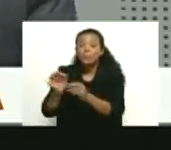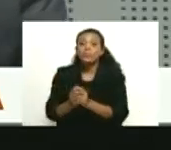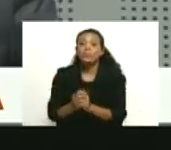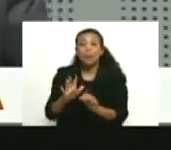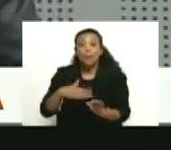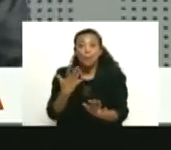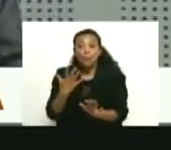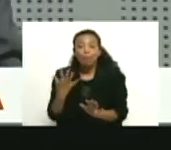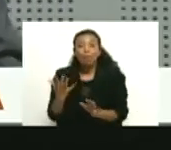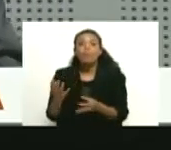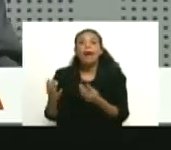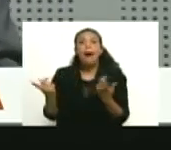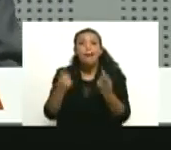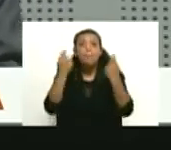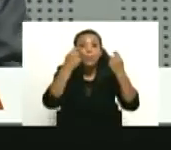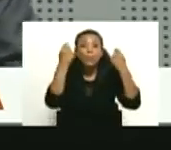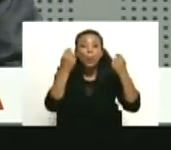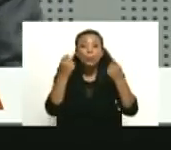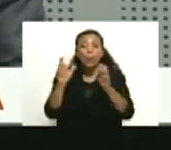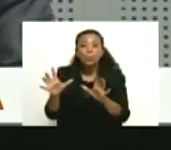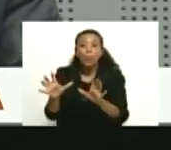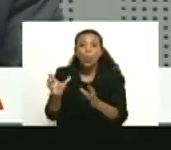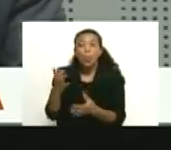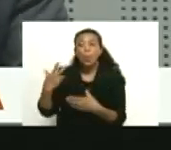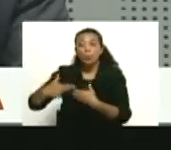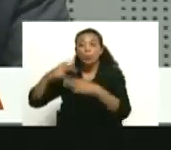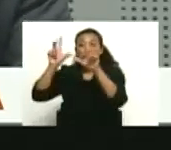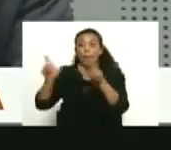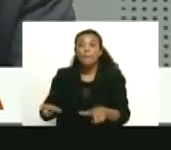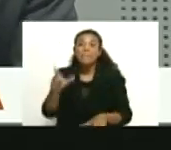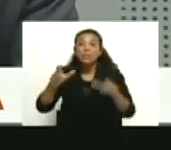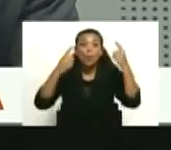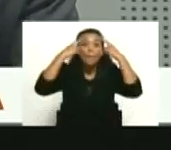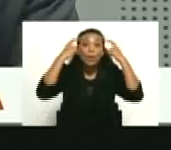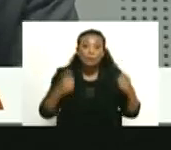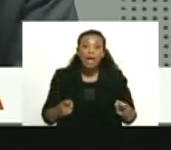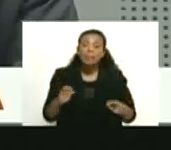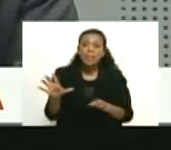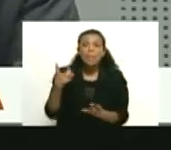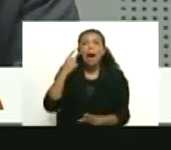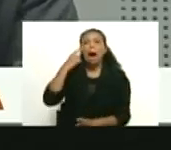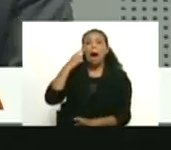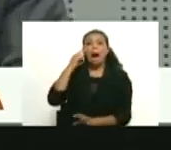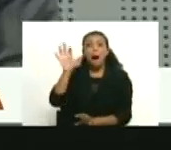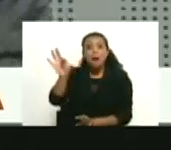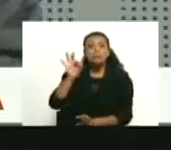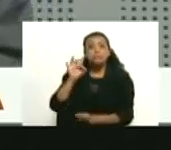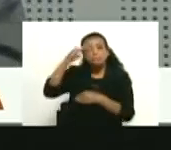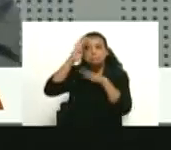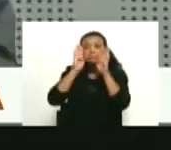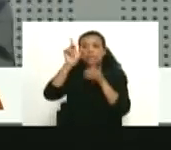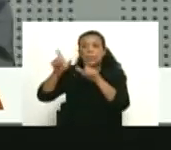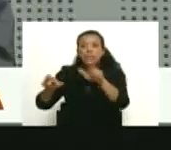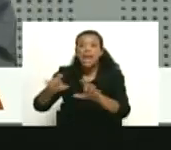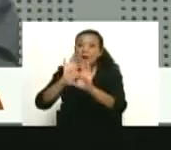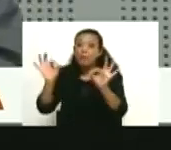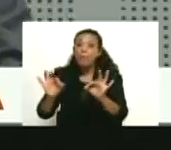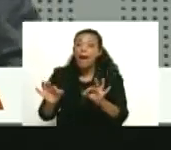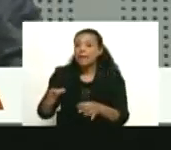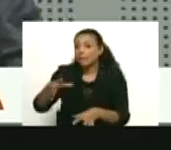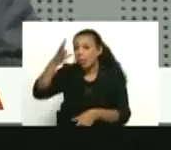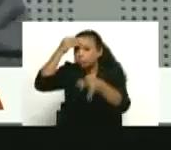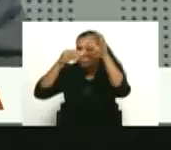poder fomentar y mantener sus recursos humanos. Esto es algo a lo que debemos prestar especial atención.